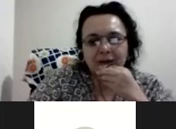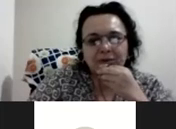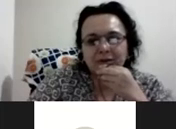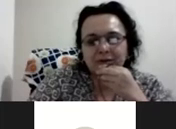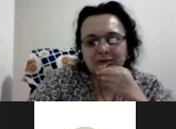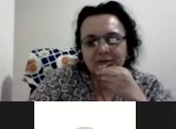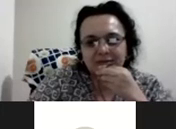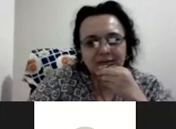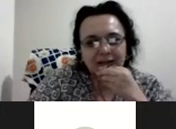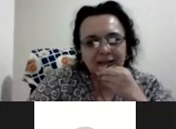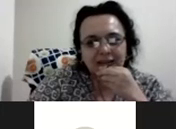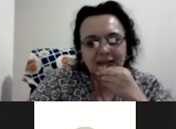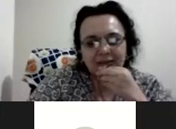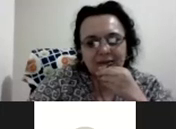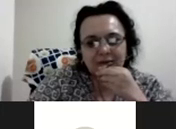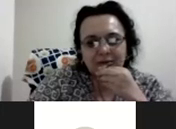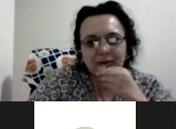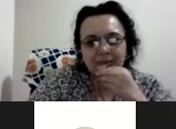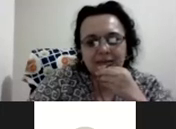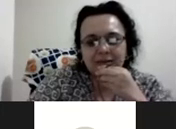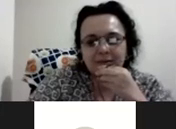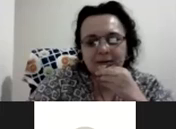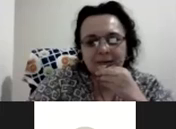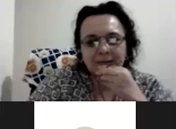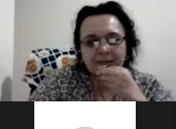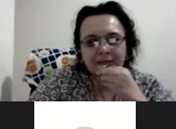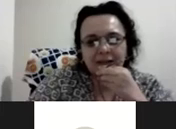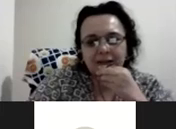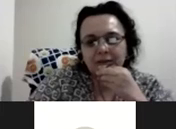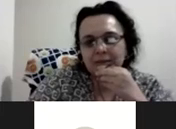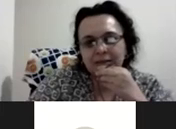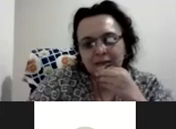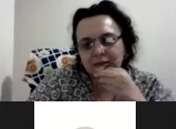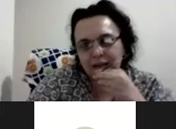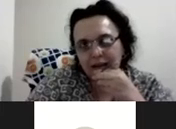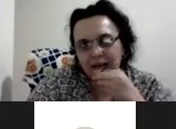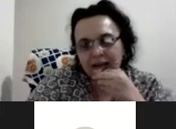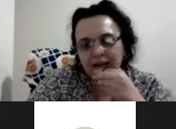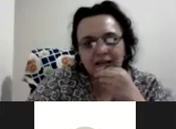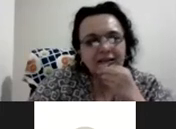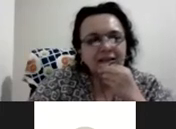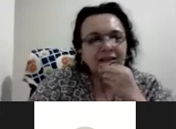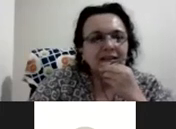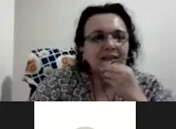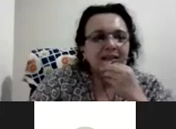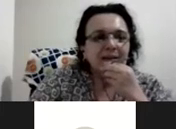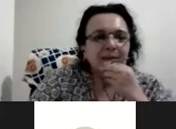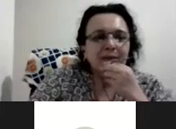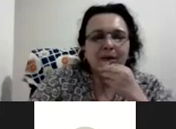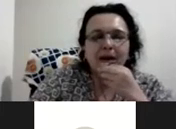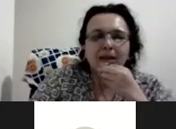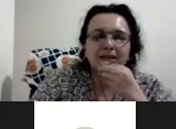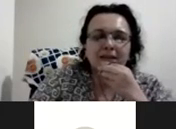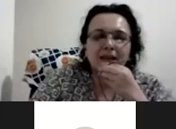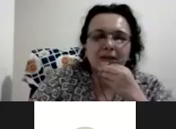hablados autóctonos de nuestros campesinos. Entonces, algunas veces nos dejan en el aire.